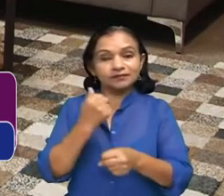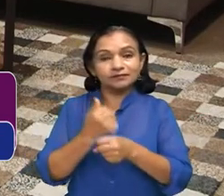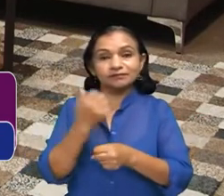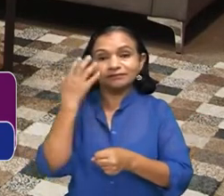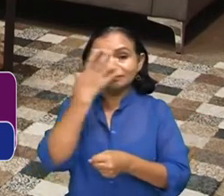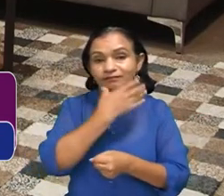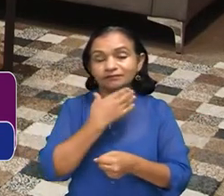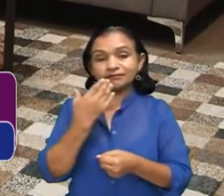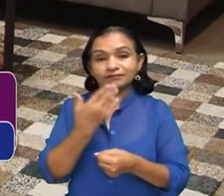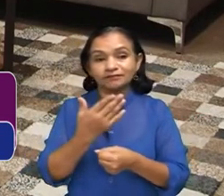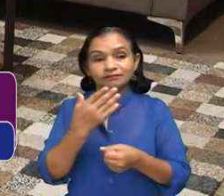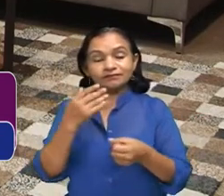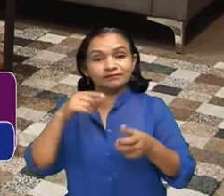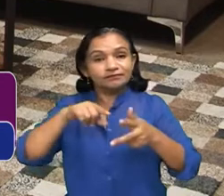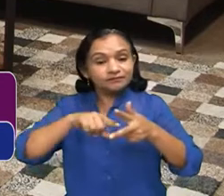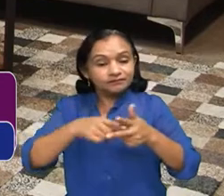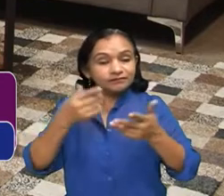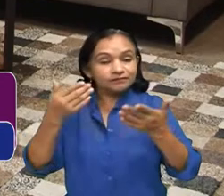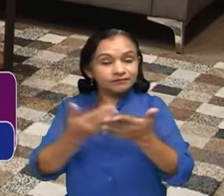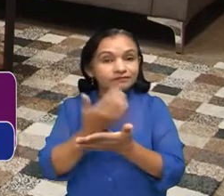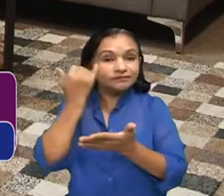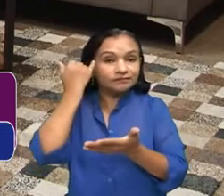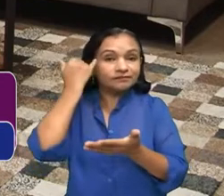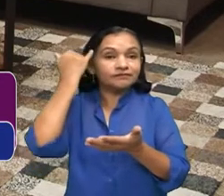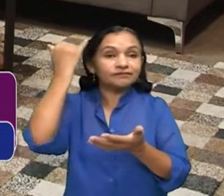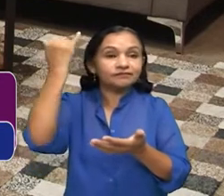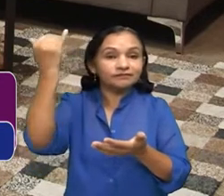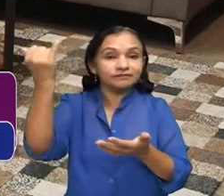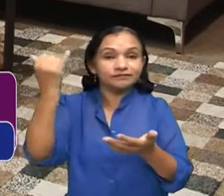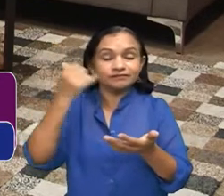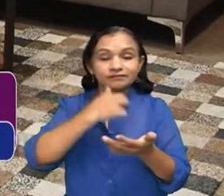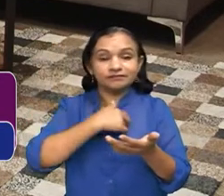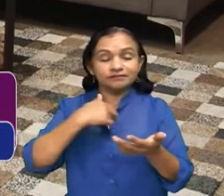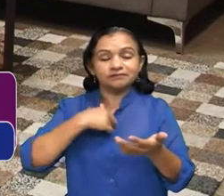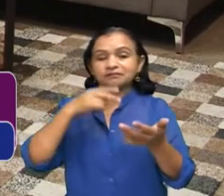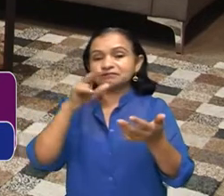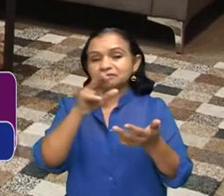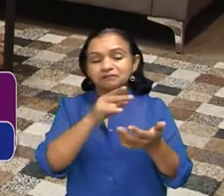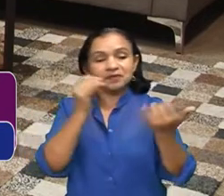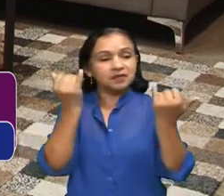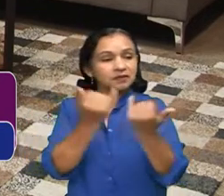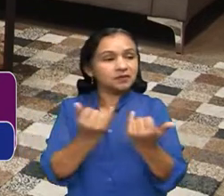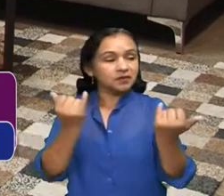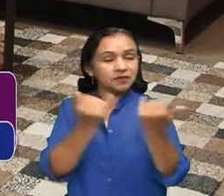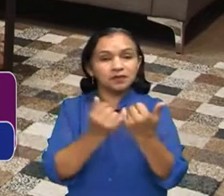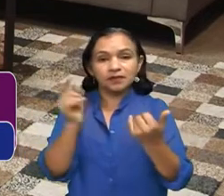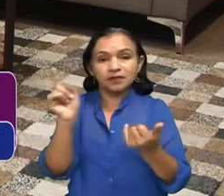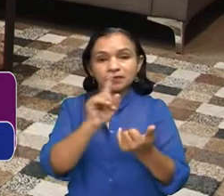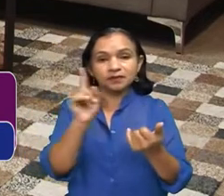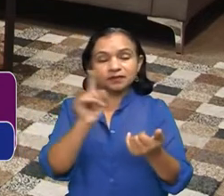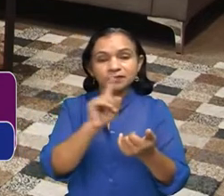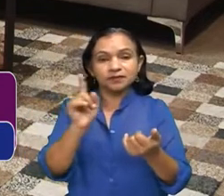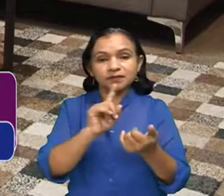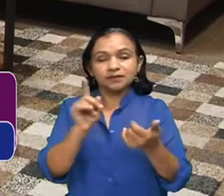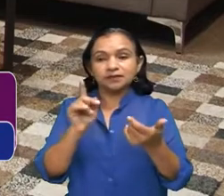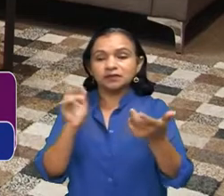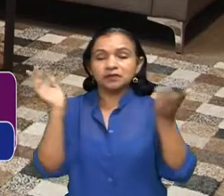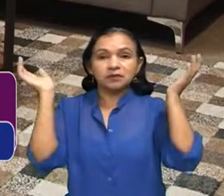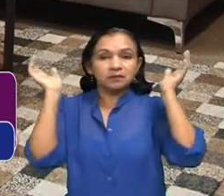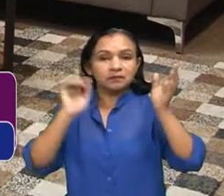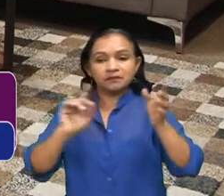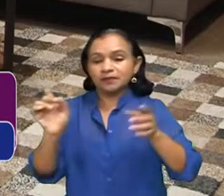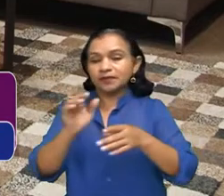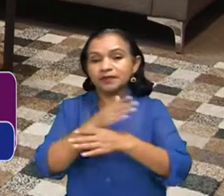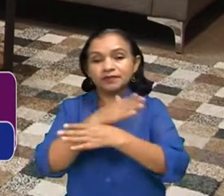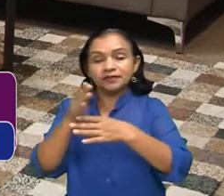e incursionando en esa idea, no solamente hacerlo tradicional, salirnos del esquema del canasto y comenzar a hacer